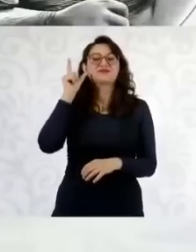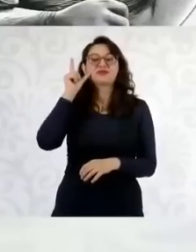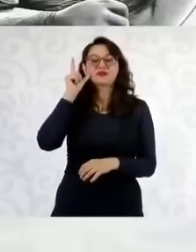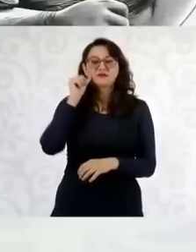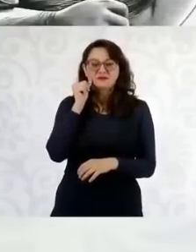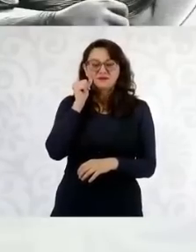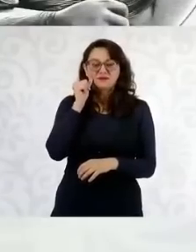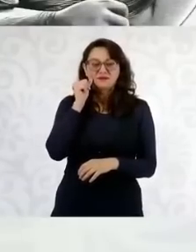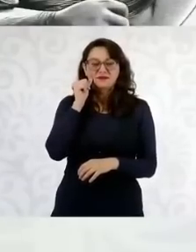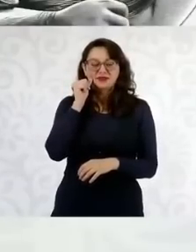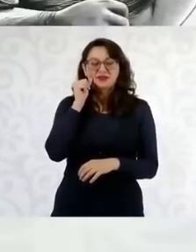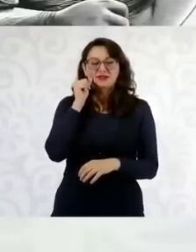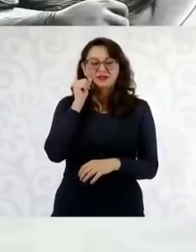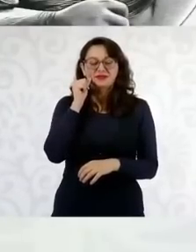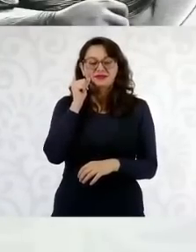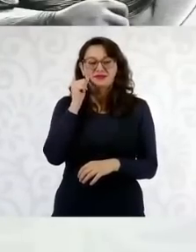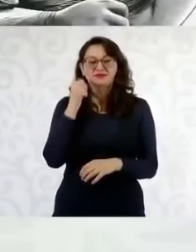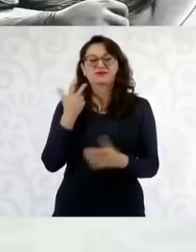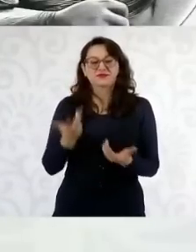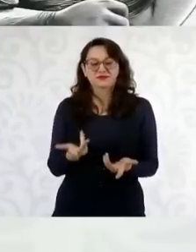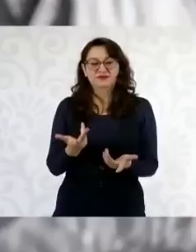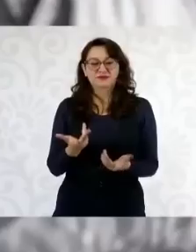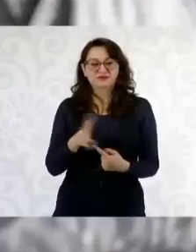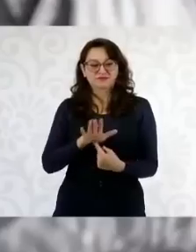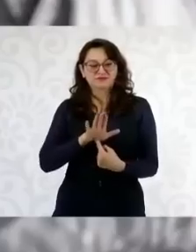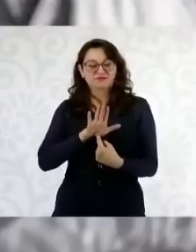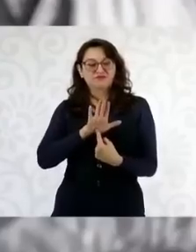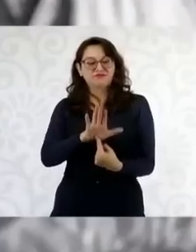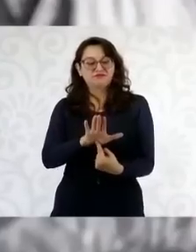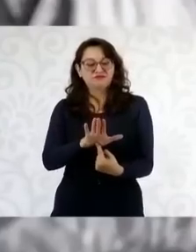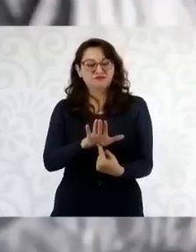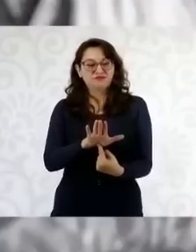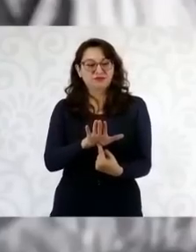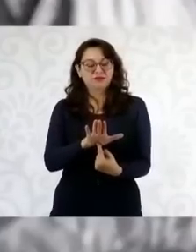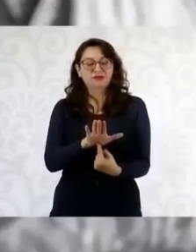a presentar de una manera mucho más